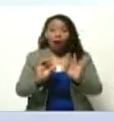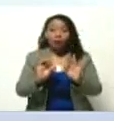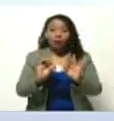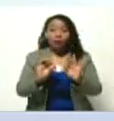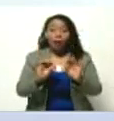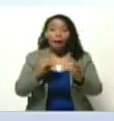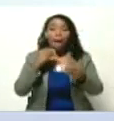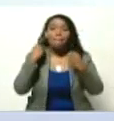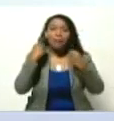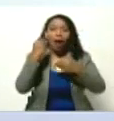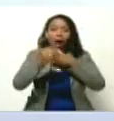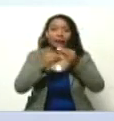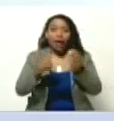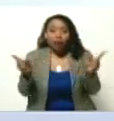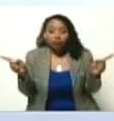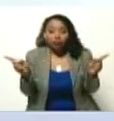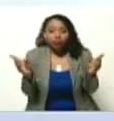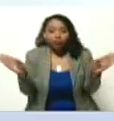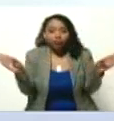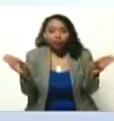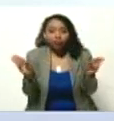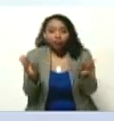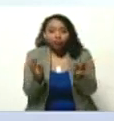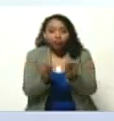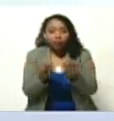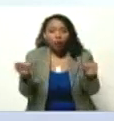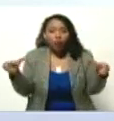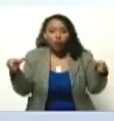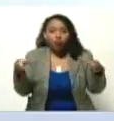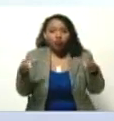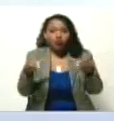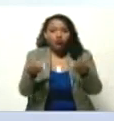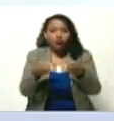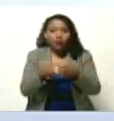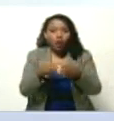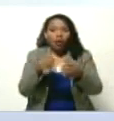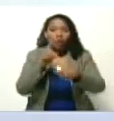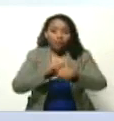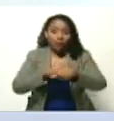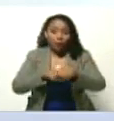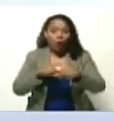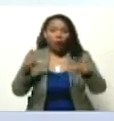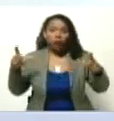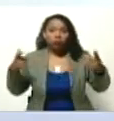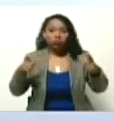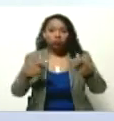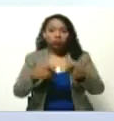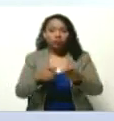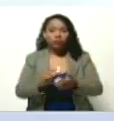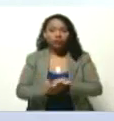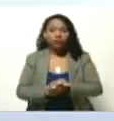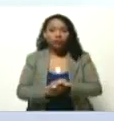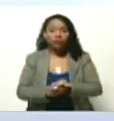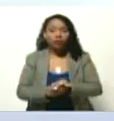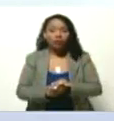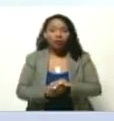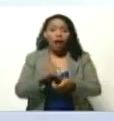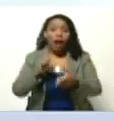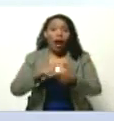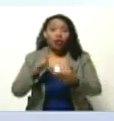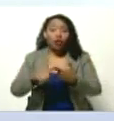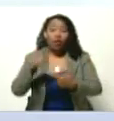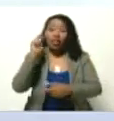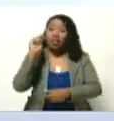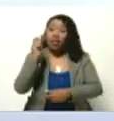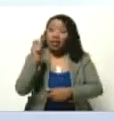reducido y además ir reduciéndose con el tiempo. Con el tiempo. Entonces, tarea en